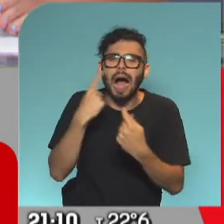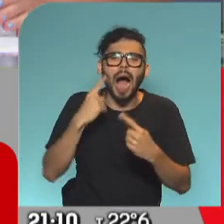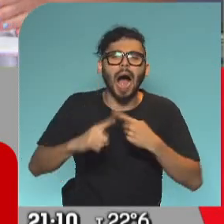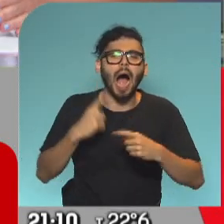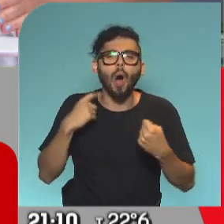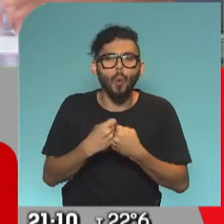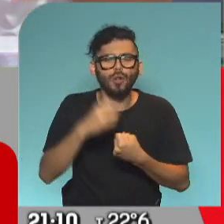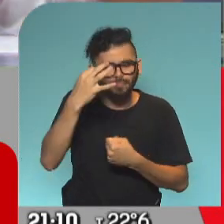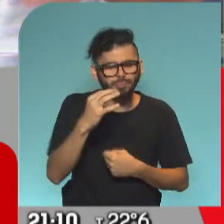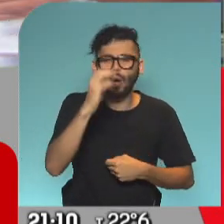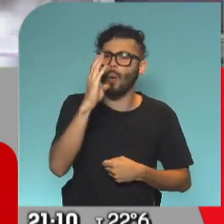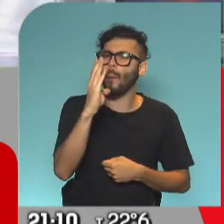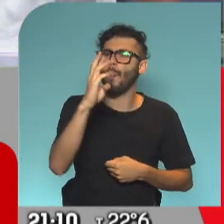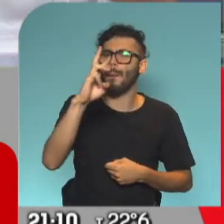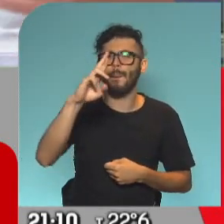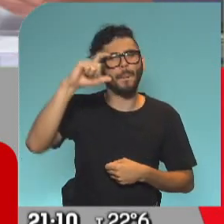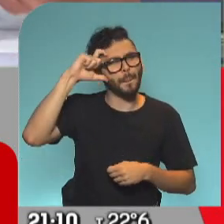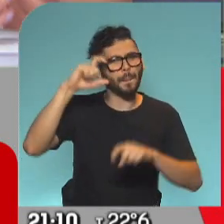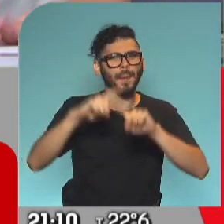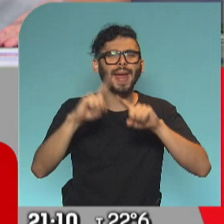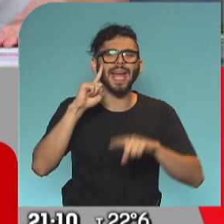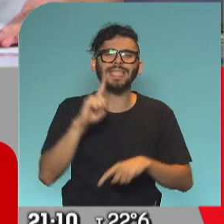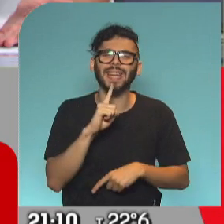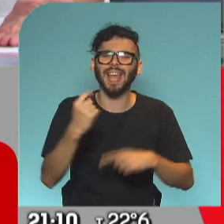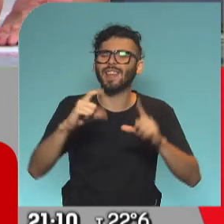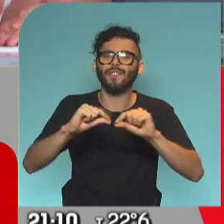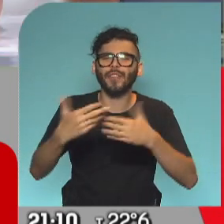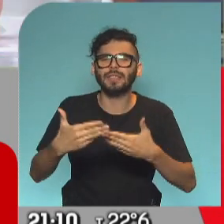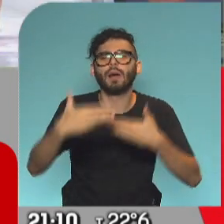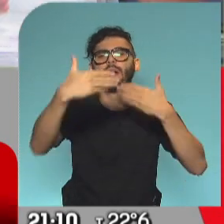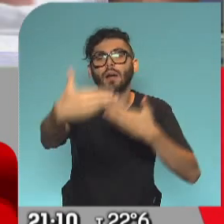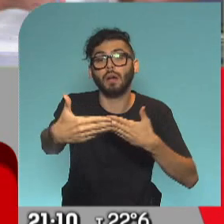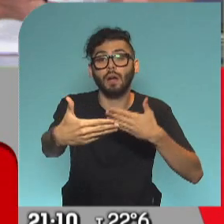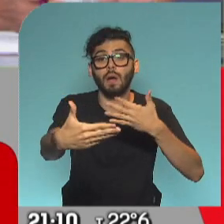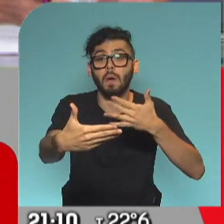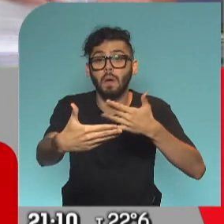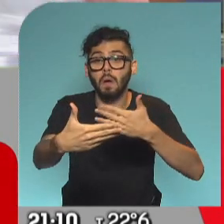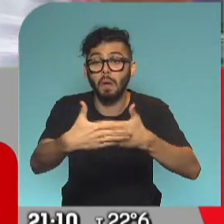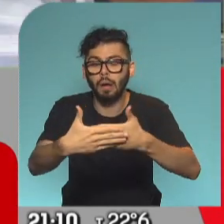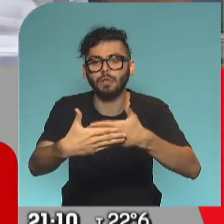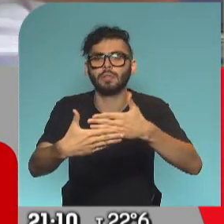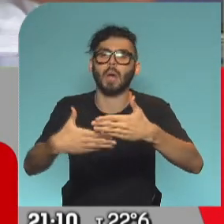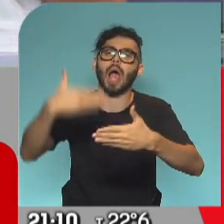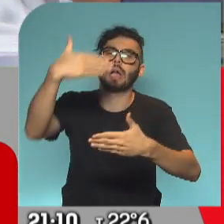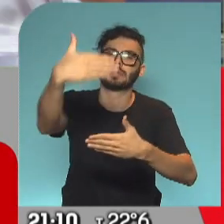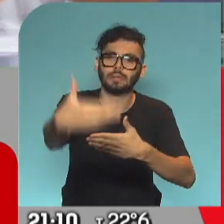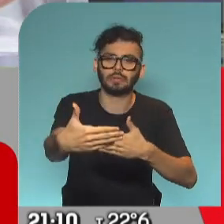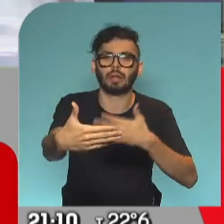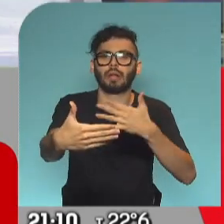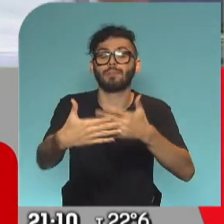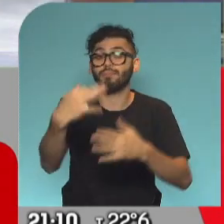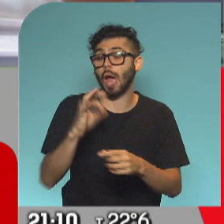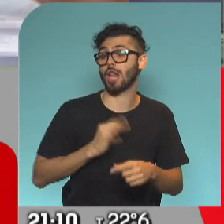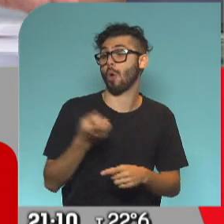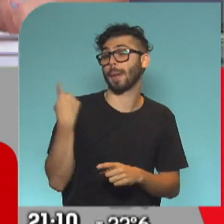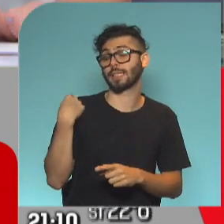el Brexit es como una postergación permanente de fechas, ¿no? Porque el Brexit debía ser resuelto el año pasado, esa fecha se pospuso en